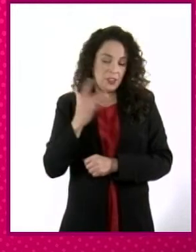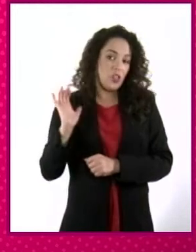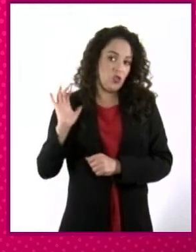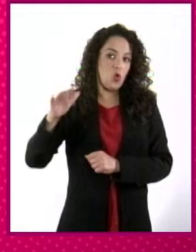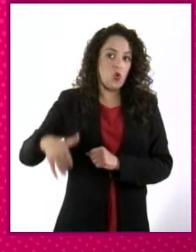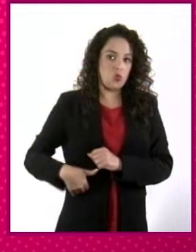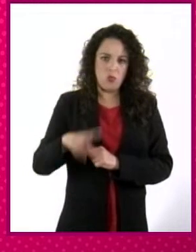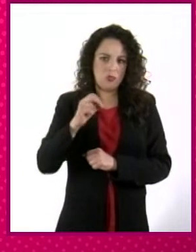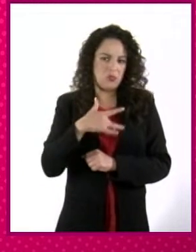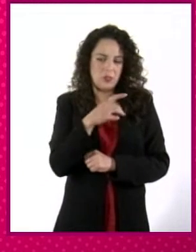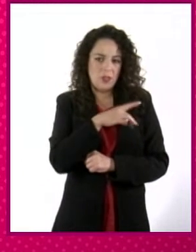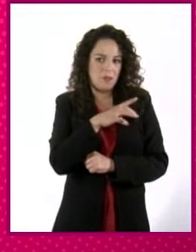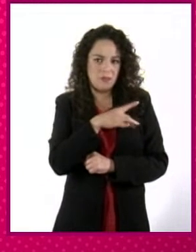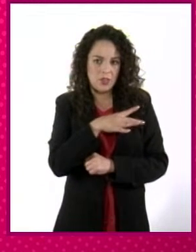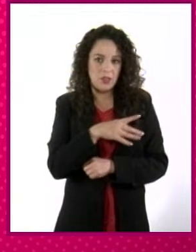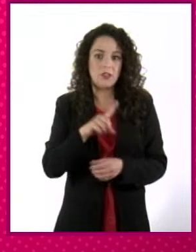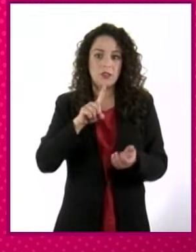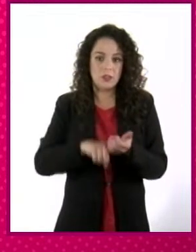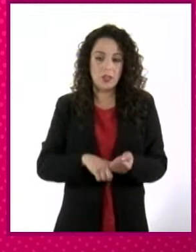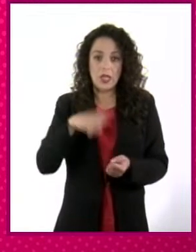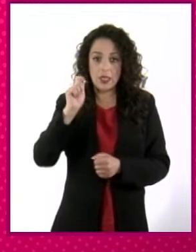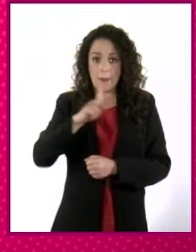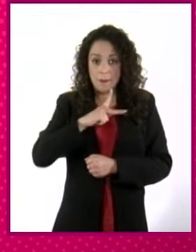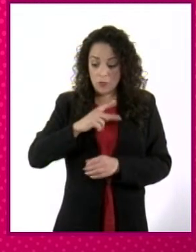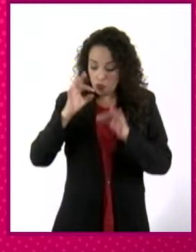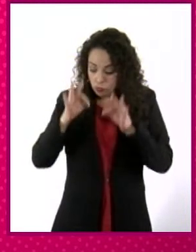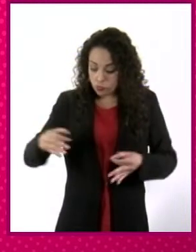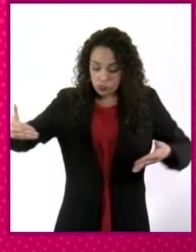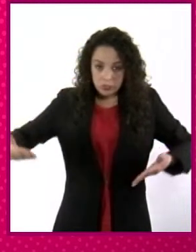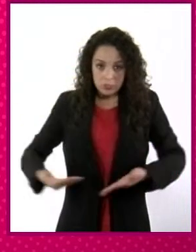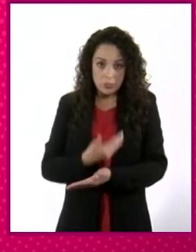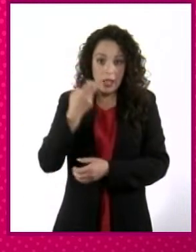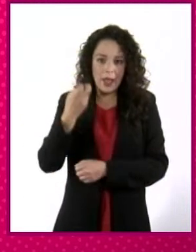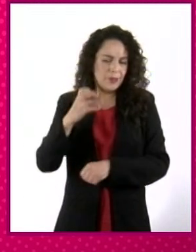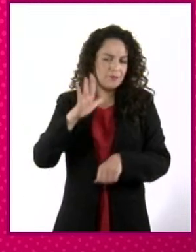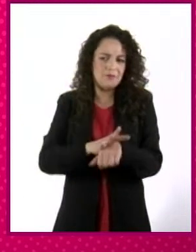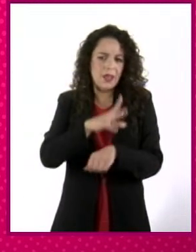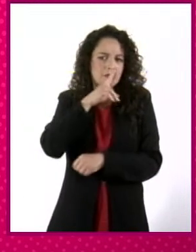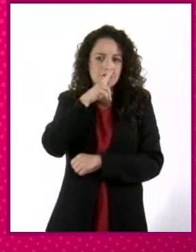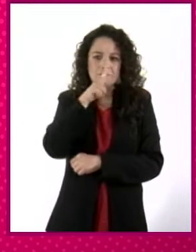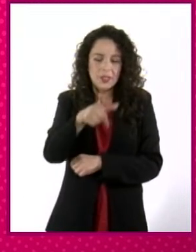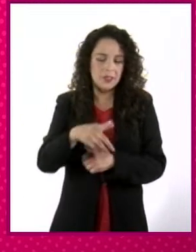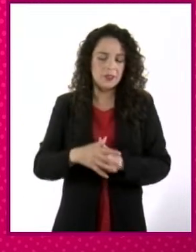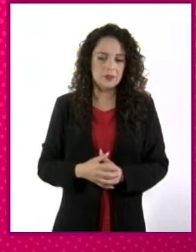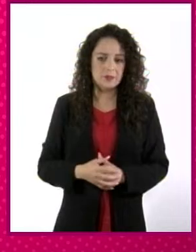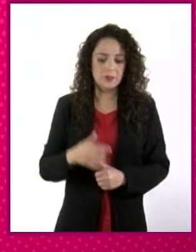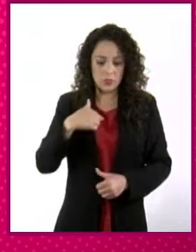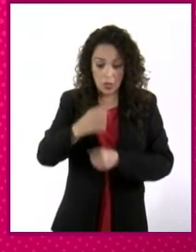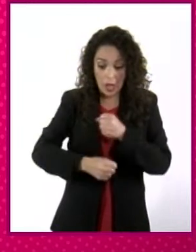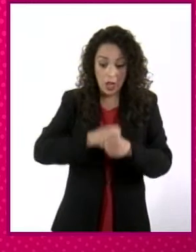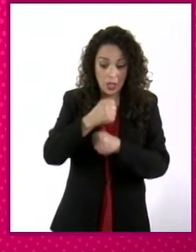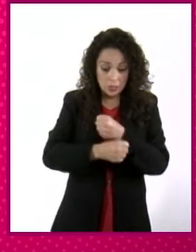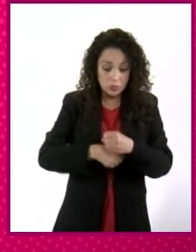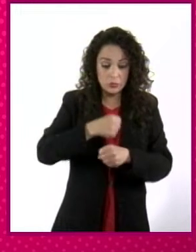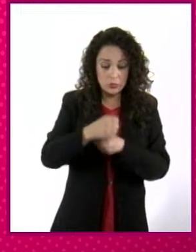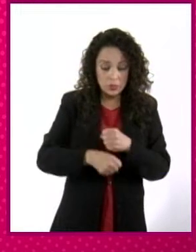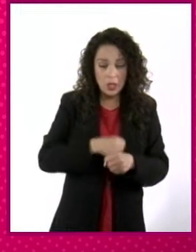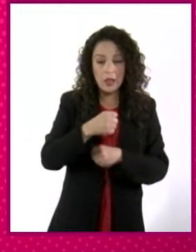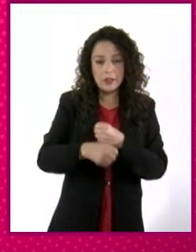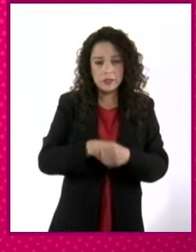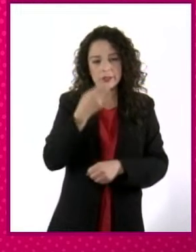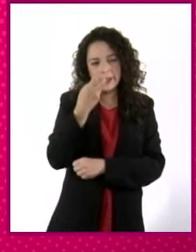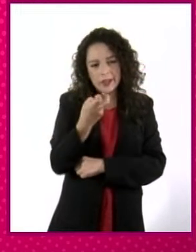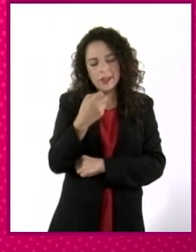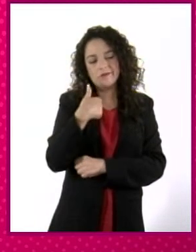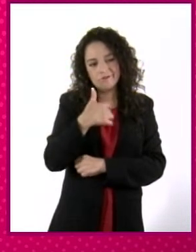uno mismo. Volver a las raíces siempre ha sido lo mejor y yo con los años he aprendido eso, que lo más importante